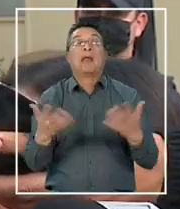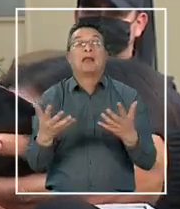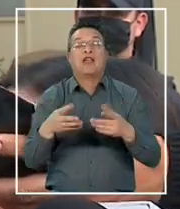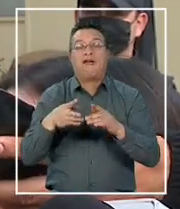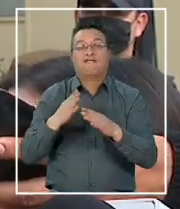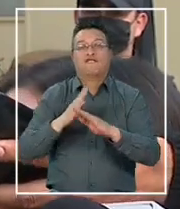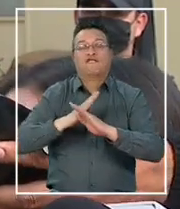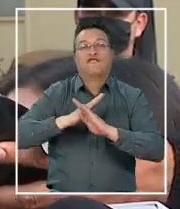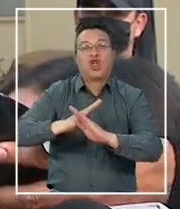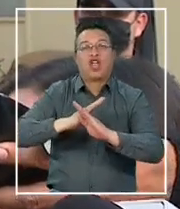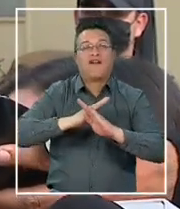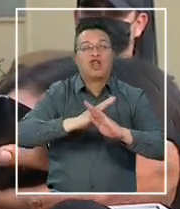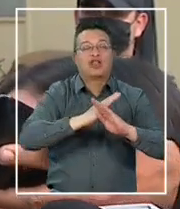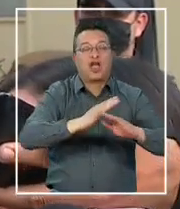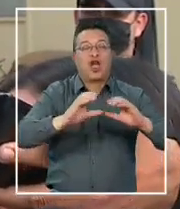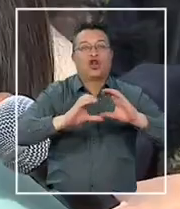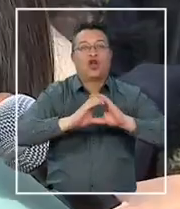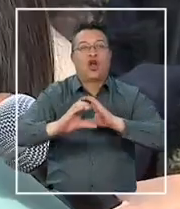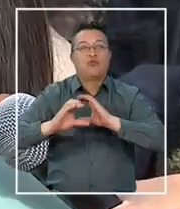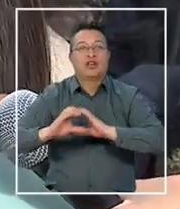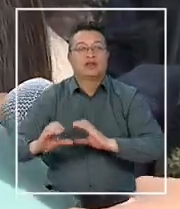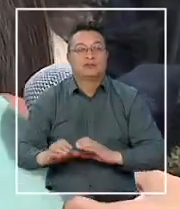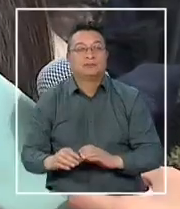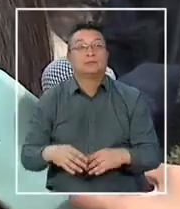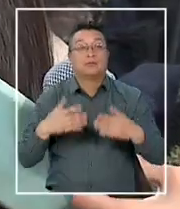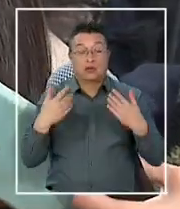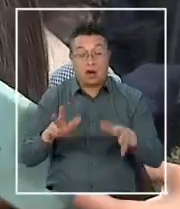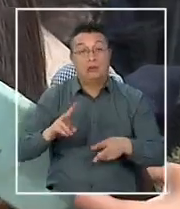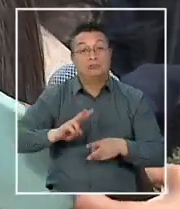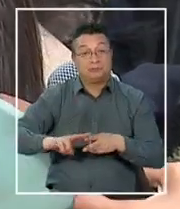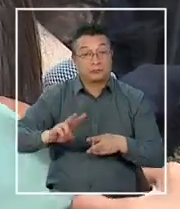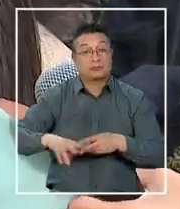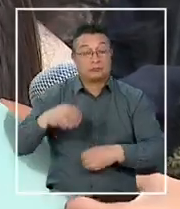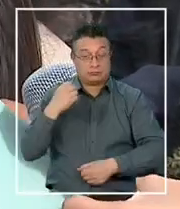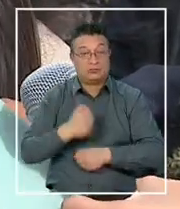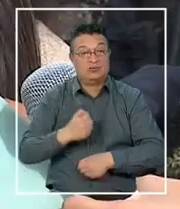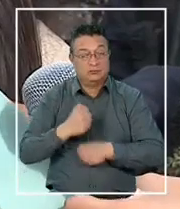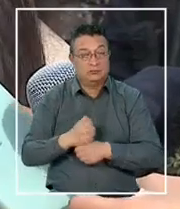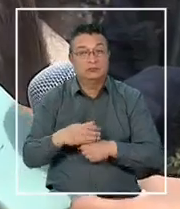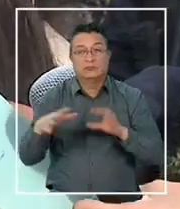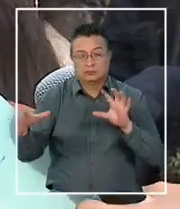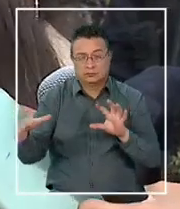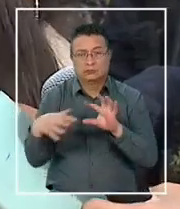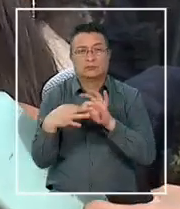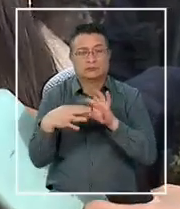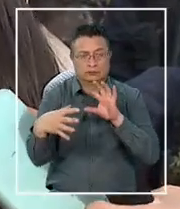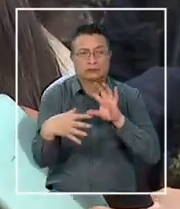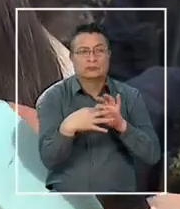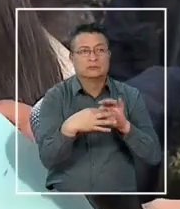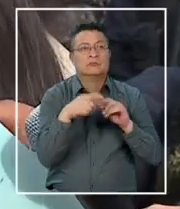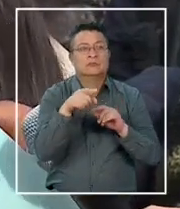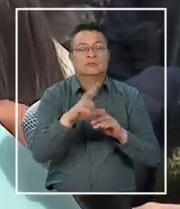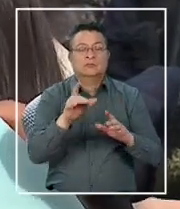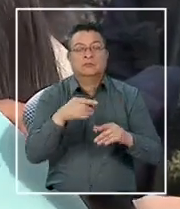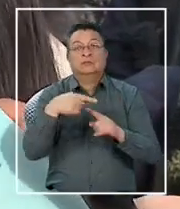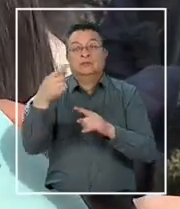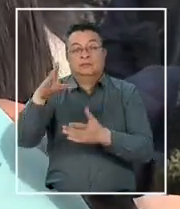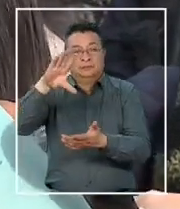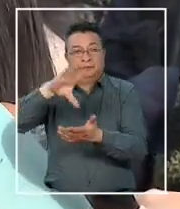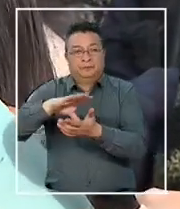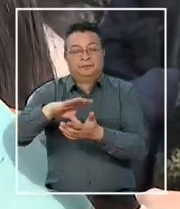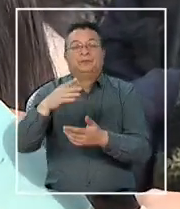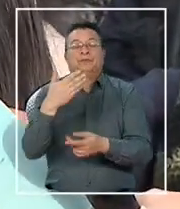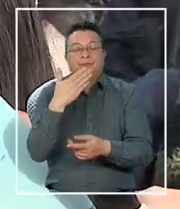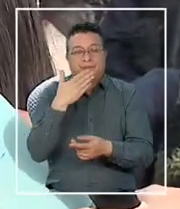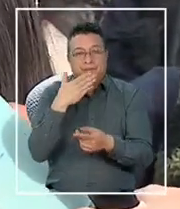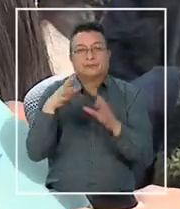para bloquear comunicaciones se ha realizado un trabajo además con vínculos más allá de nuestro país con